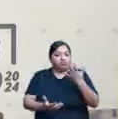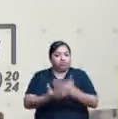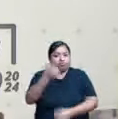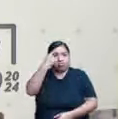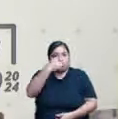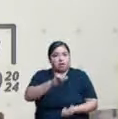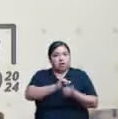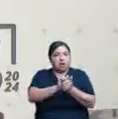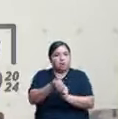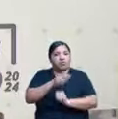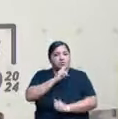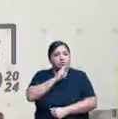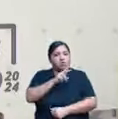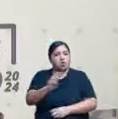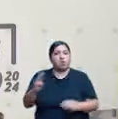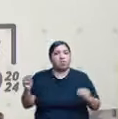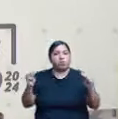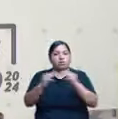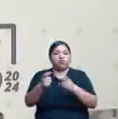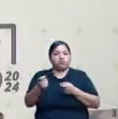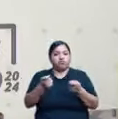y tomar las riendas de nuestro municipio.